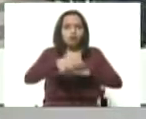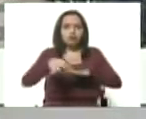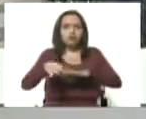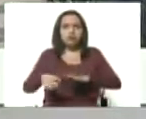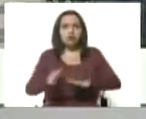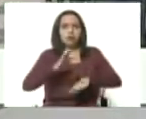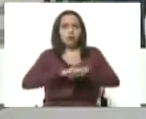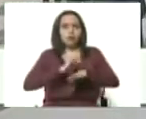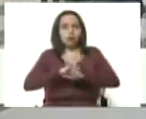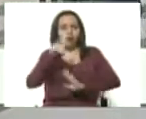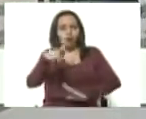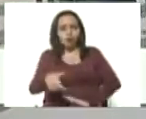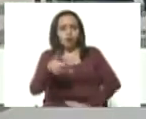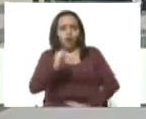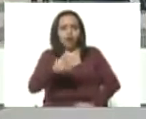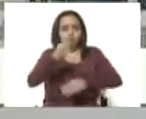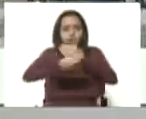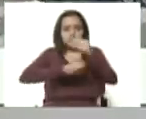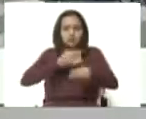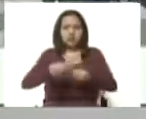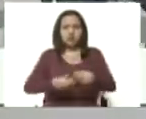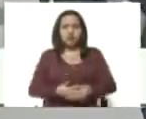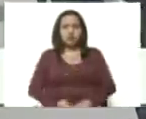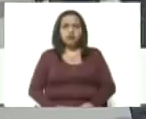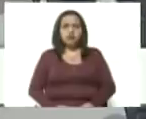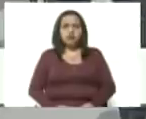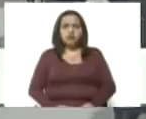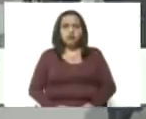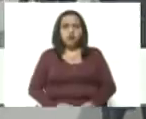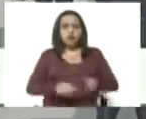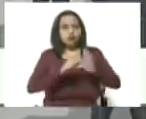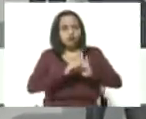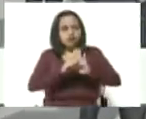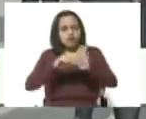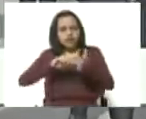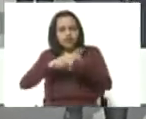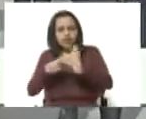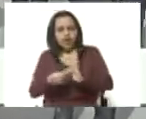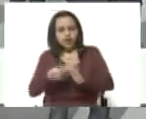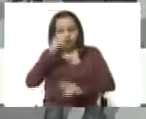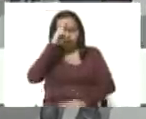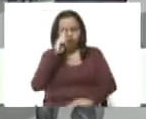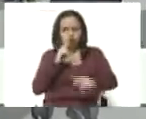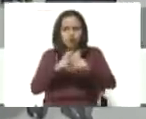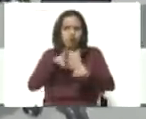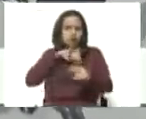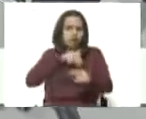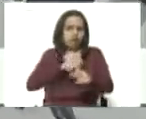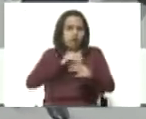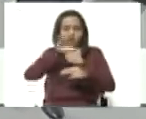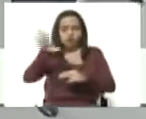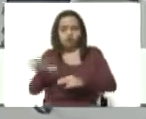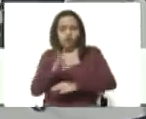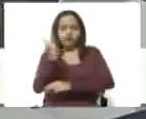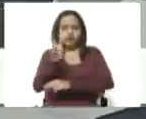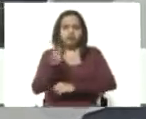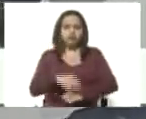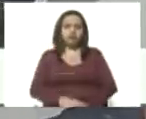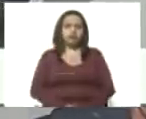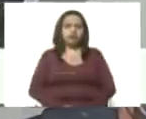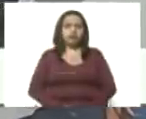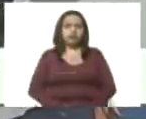porque hoy han hecho un significativo acto de reconocimiento en todo el territorio nacional.